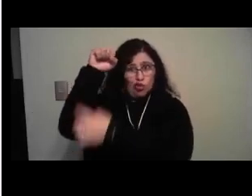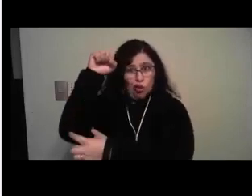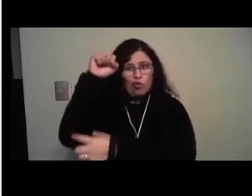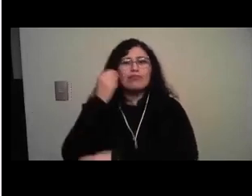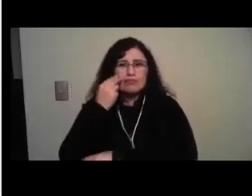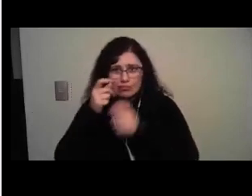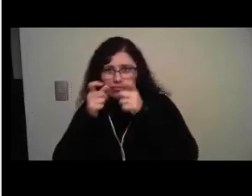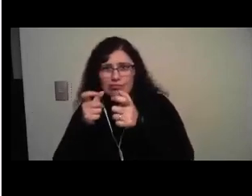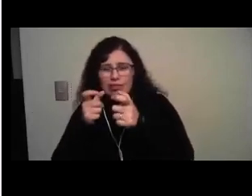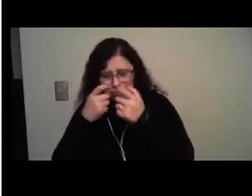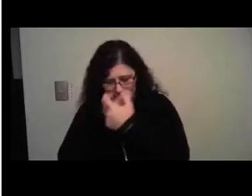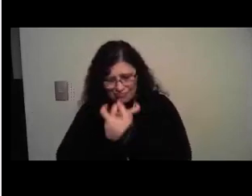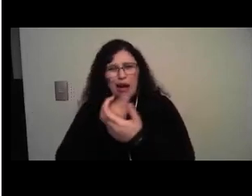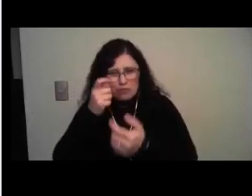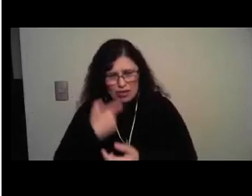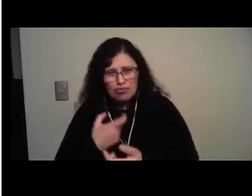¿ya?